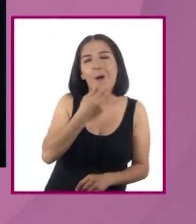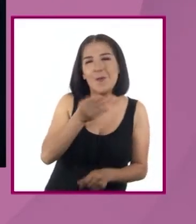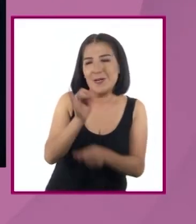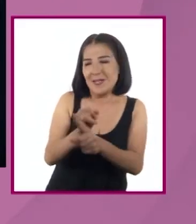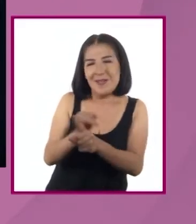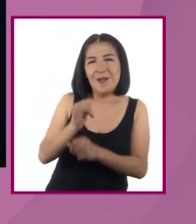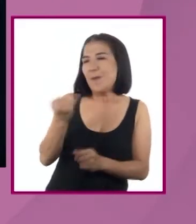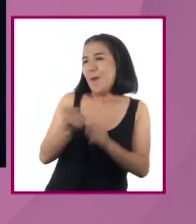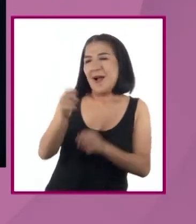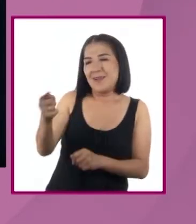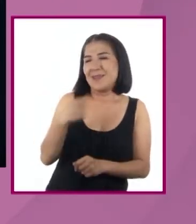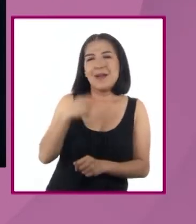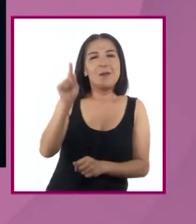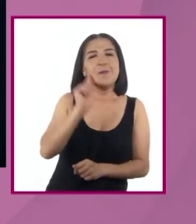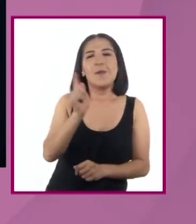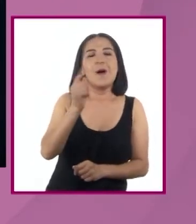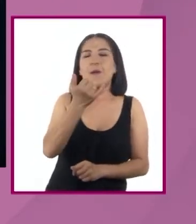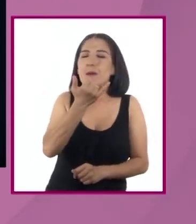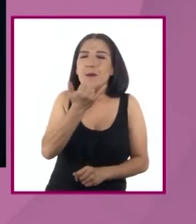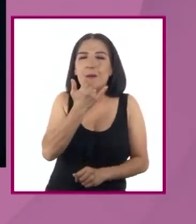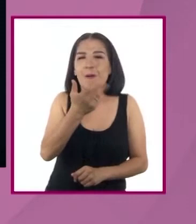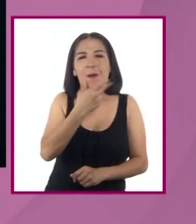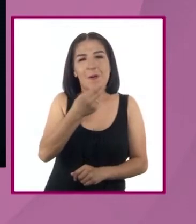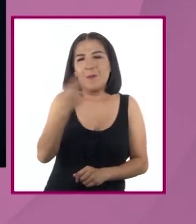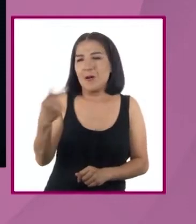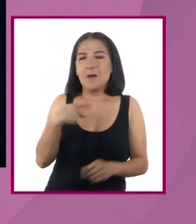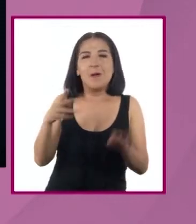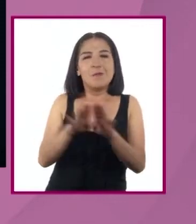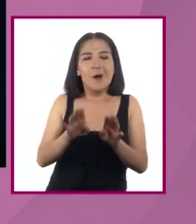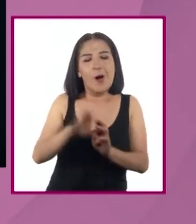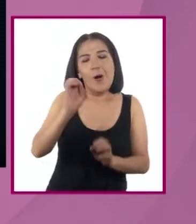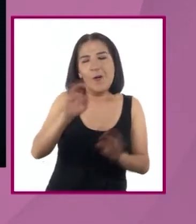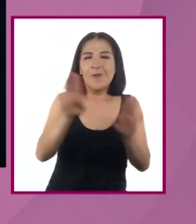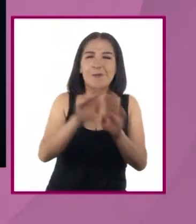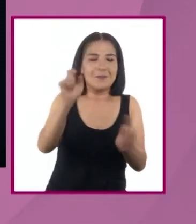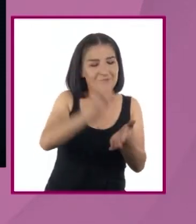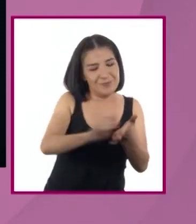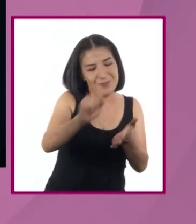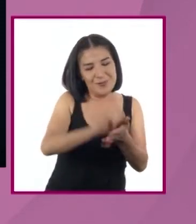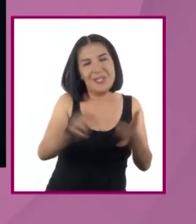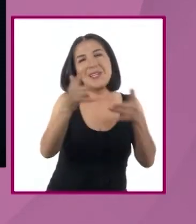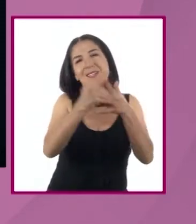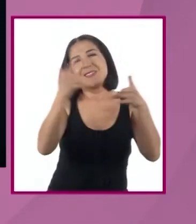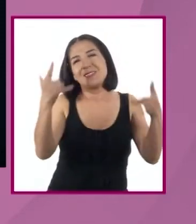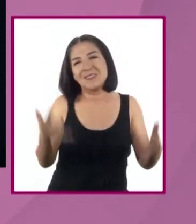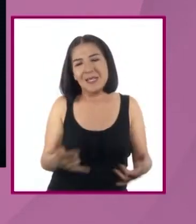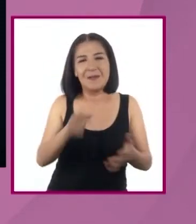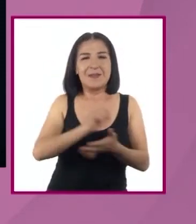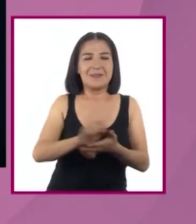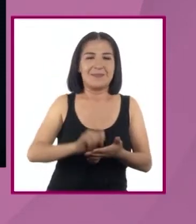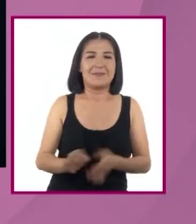como usted o yo, o que fuera un escritor que contara nuestras aventuras.